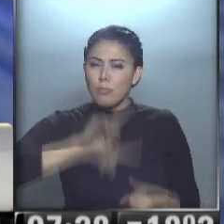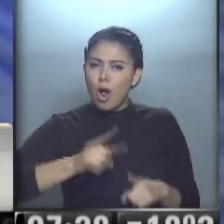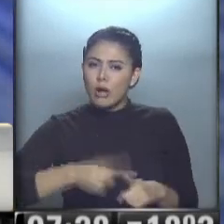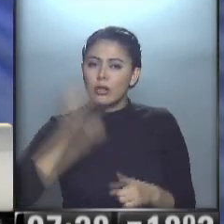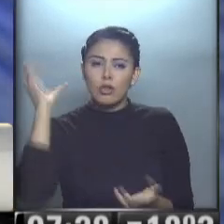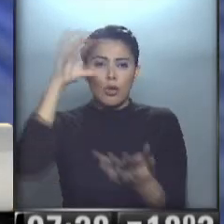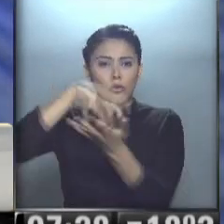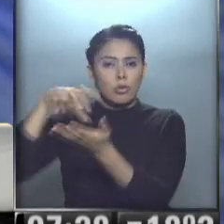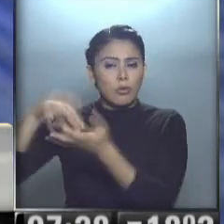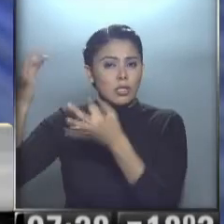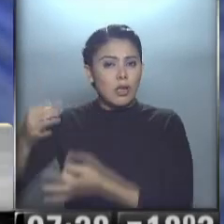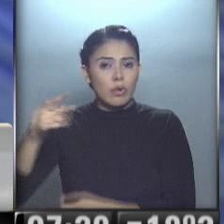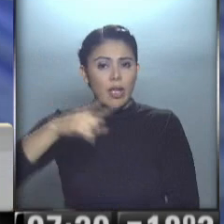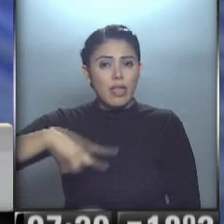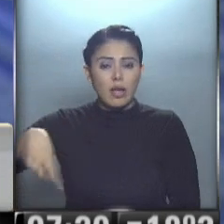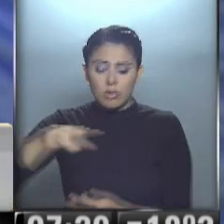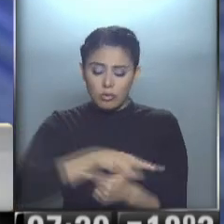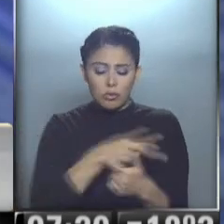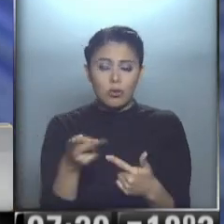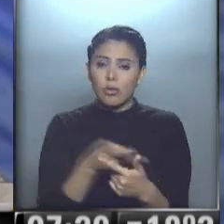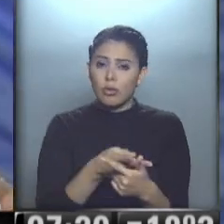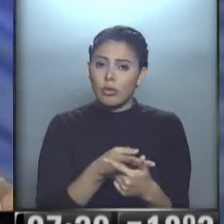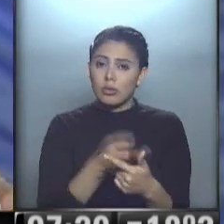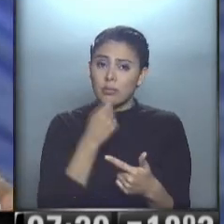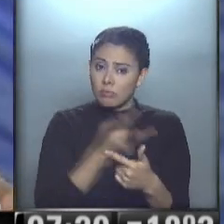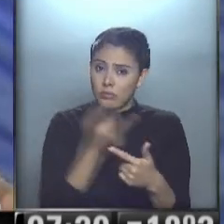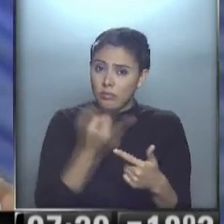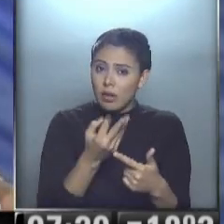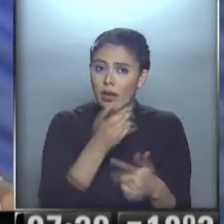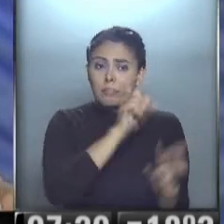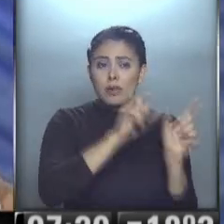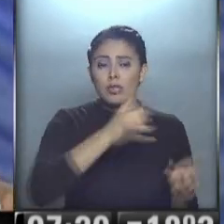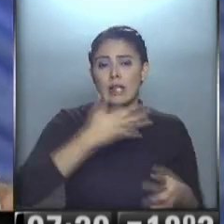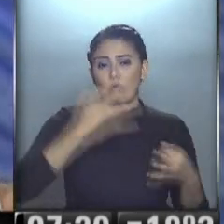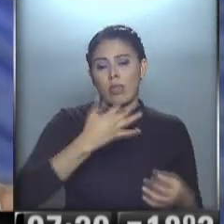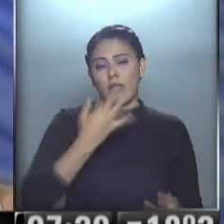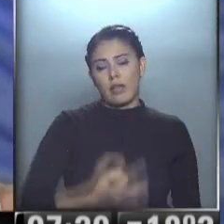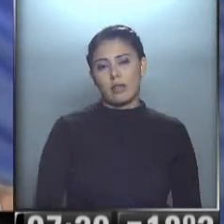seguridad es lo que garantiza la verdadera seguridad de los